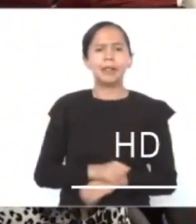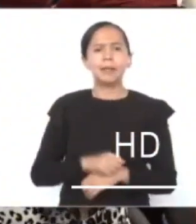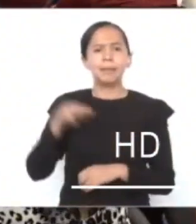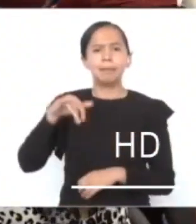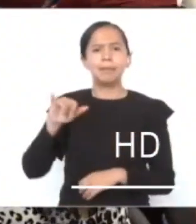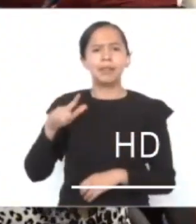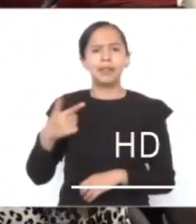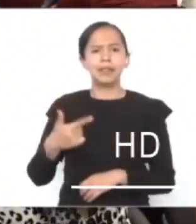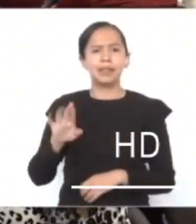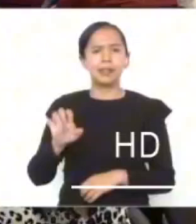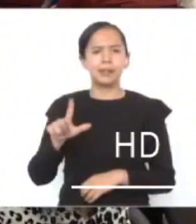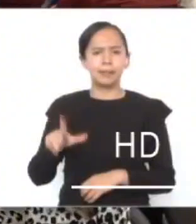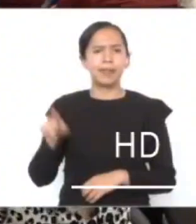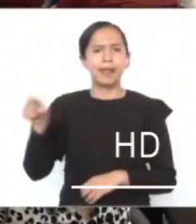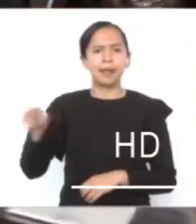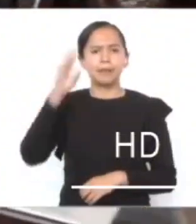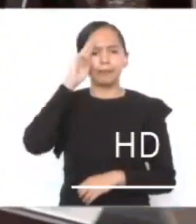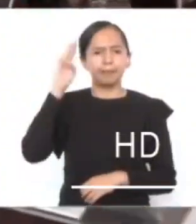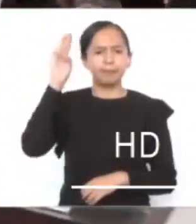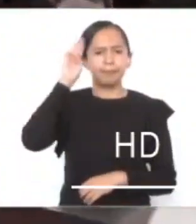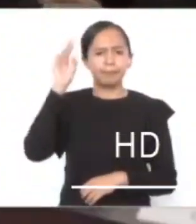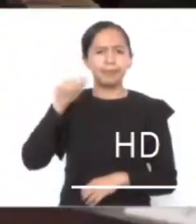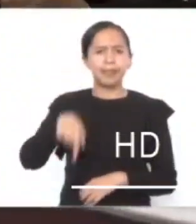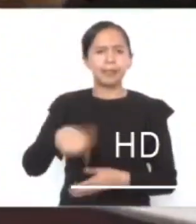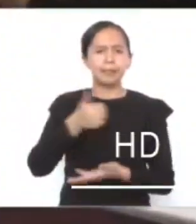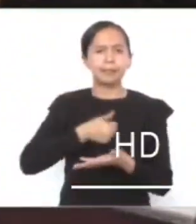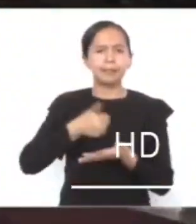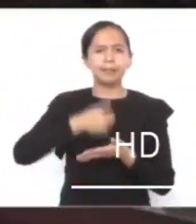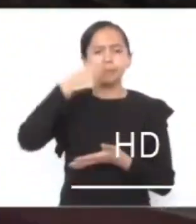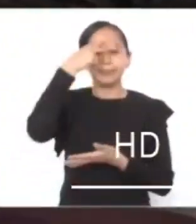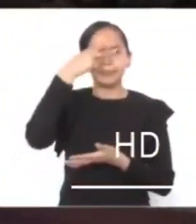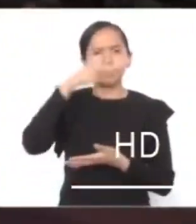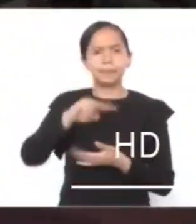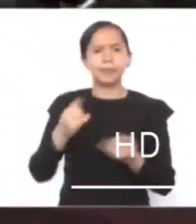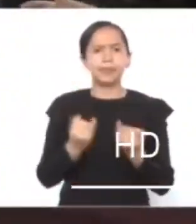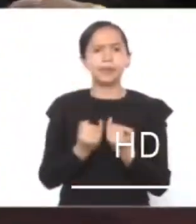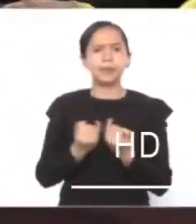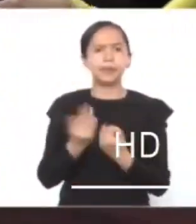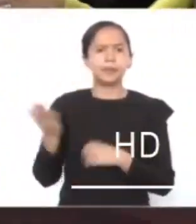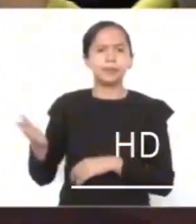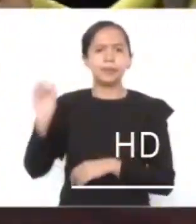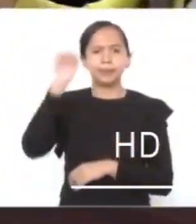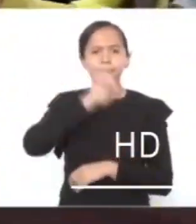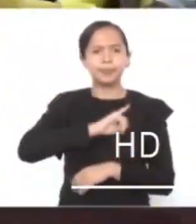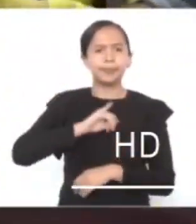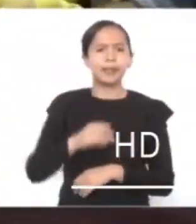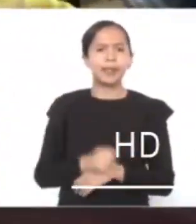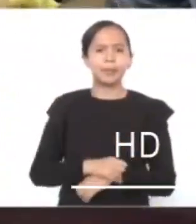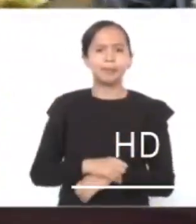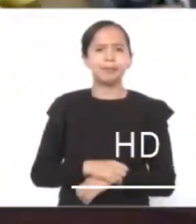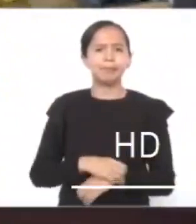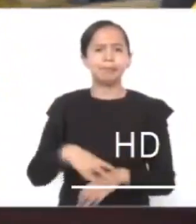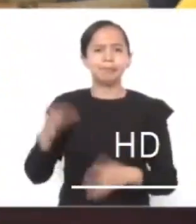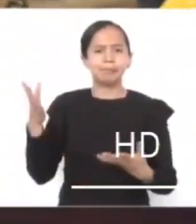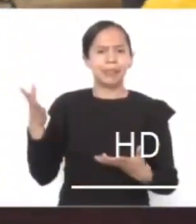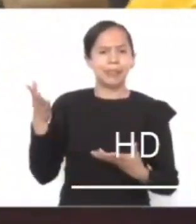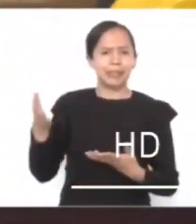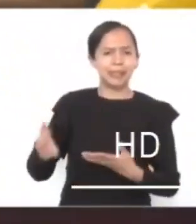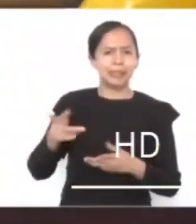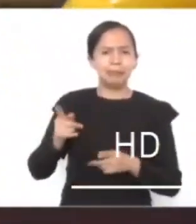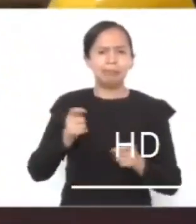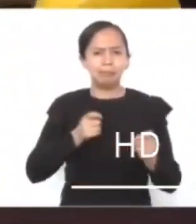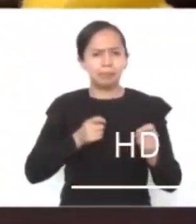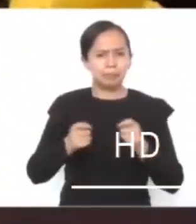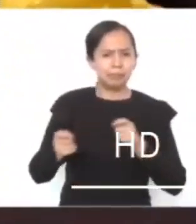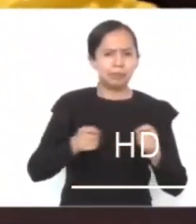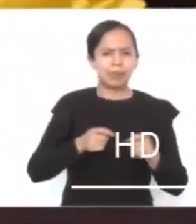Rosales Maldonado, coordinador de Plan Marina en la Ciudad de México. Inspector Jefe Diplomado de Estado Mayor Octavio Amador Molina, encargado de despacho